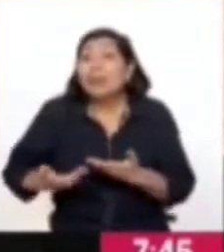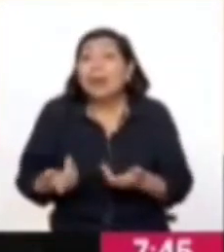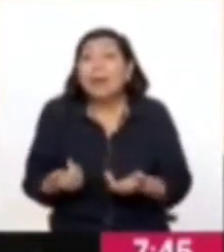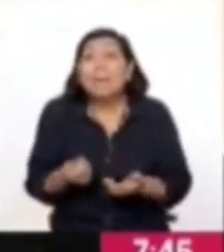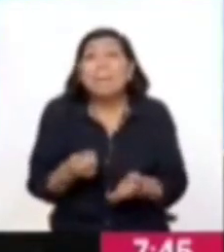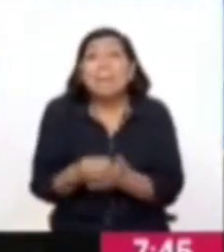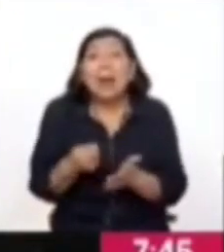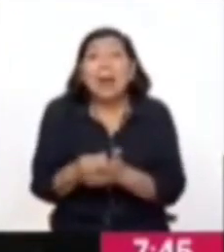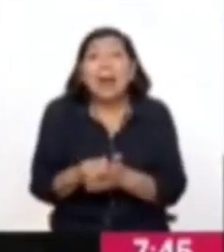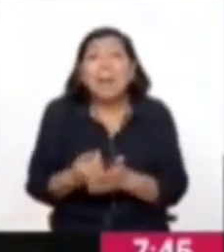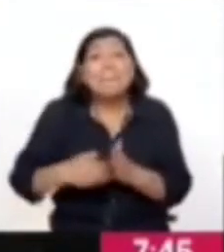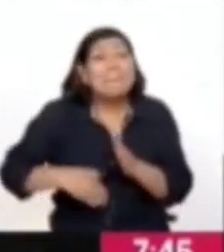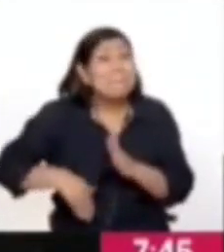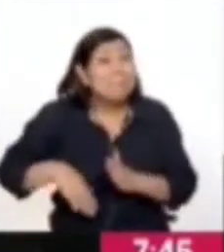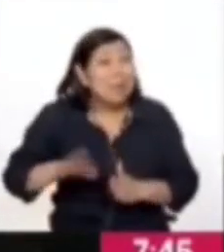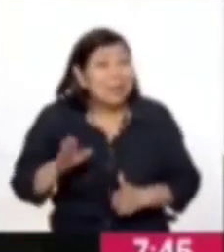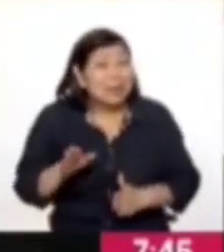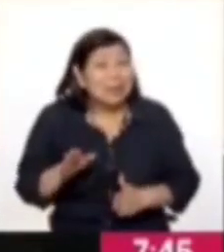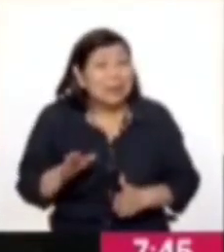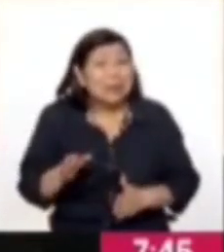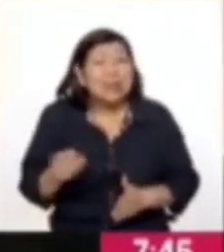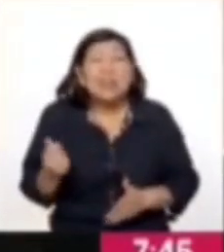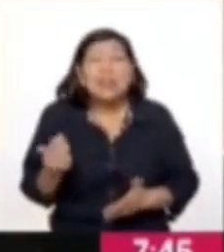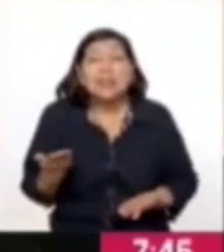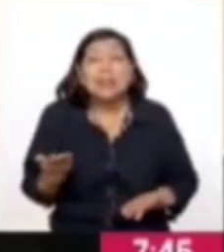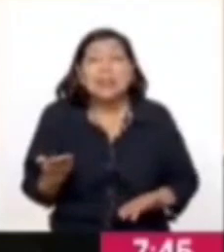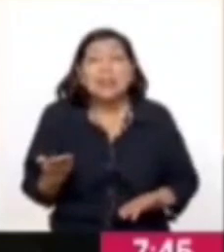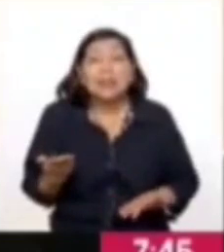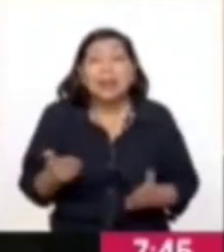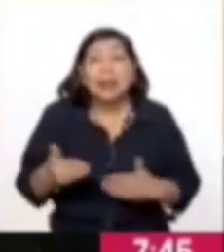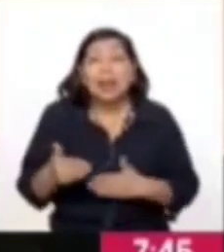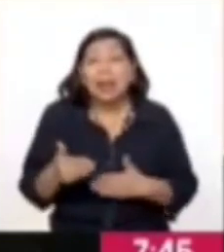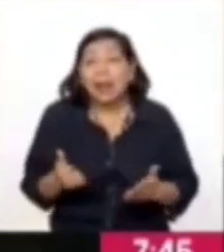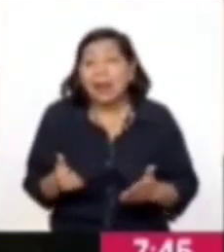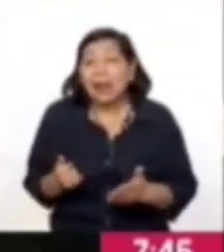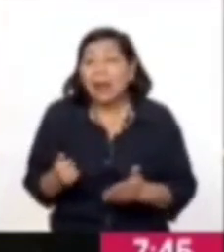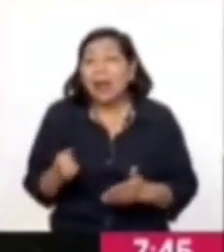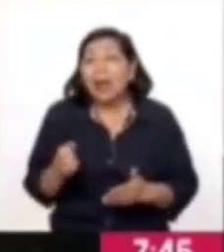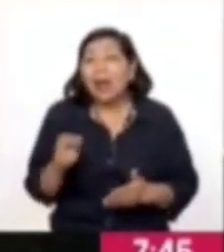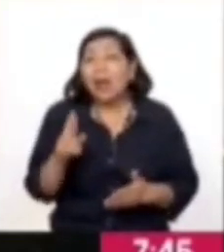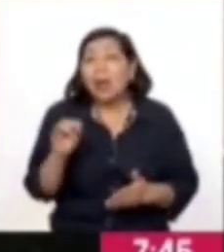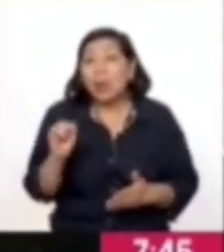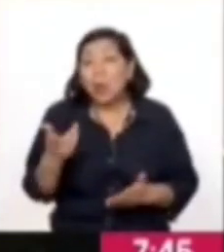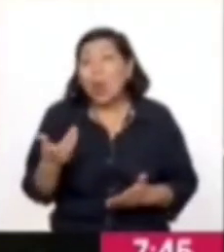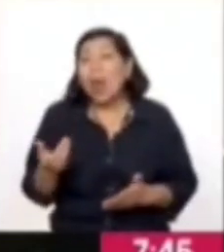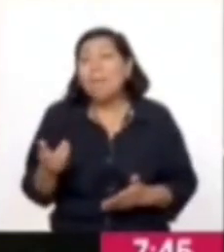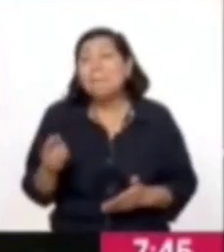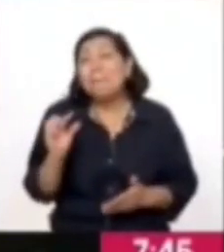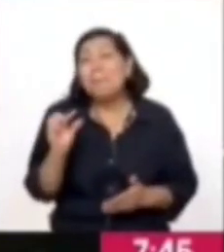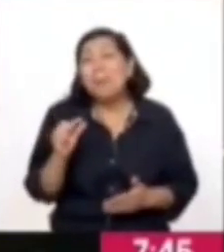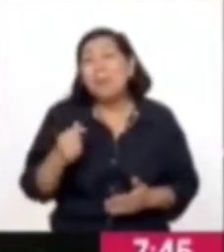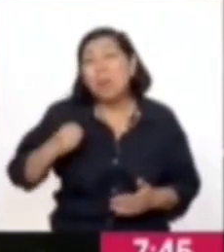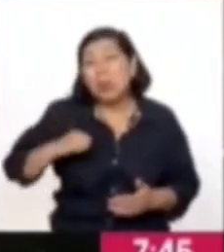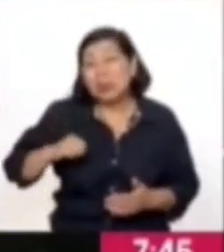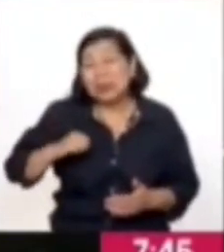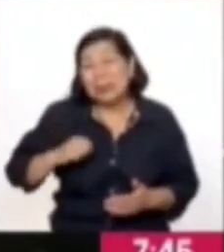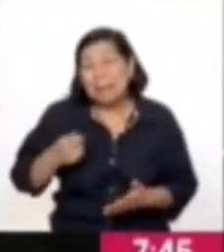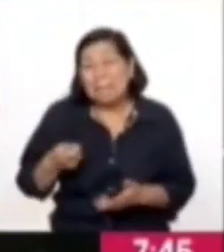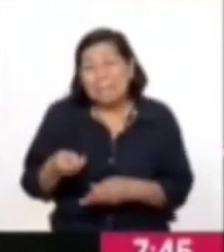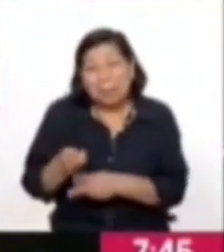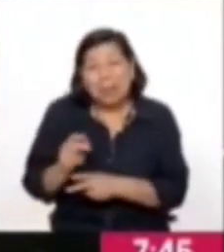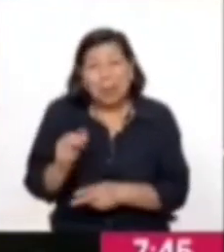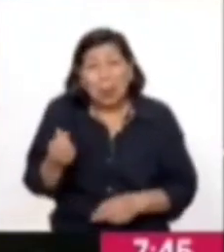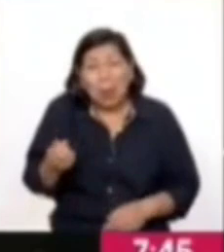se financien y la mayoría se financian con las cajas rurales, que como tú sabes, o las cajas municipales,